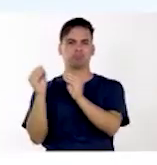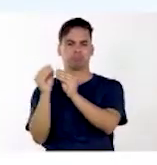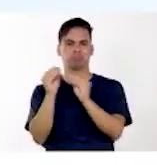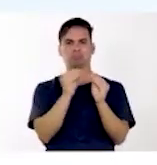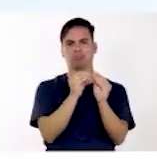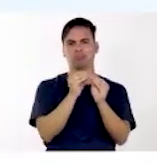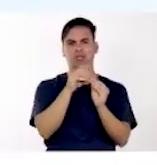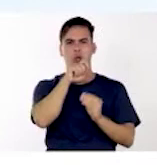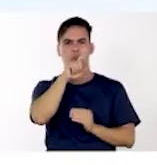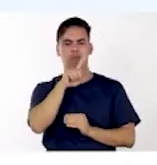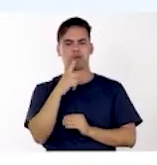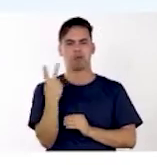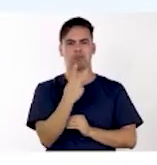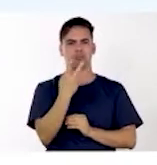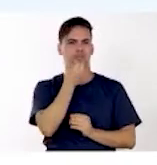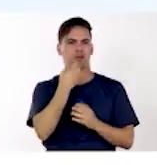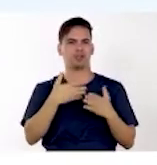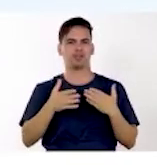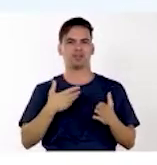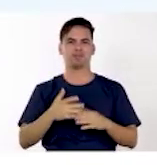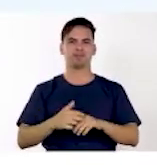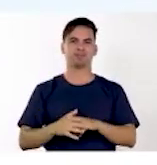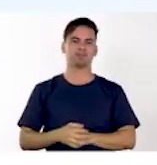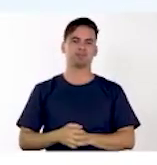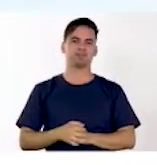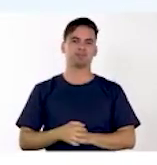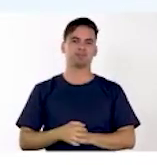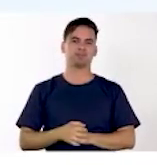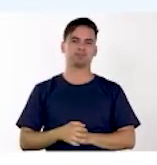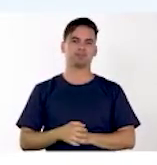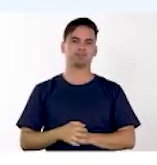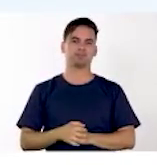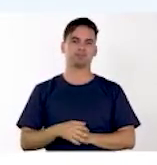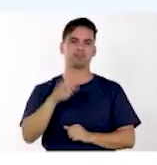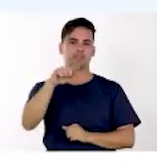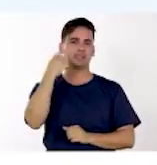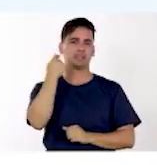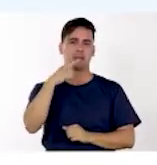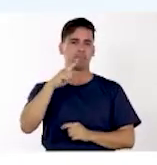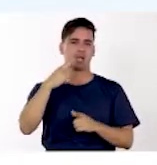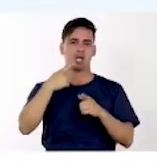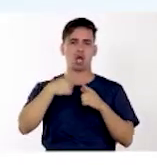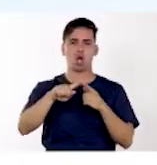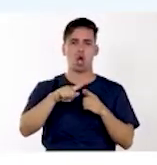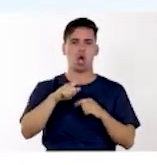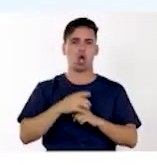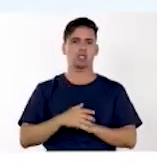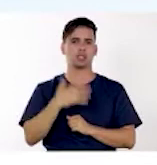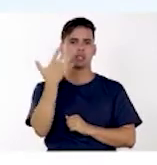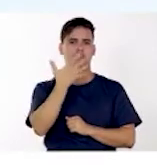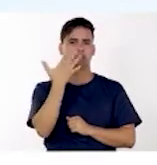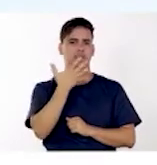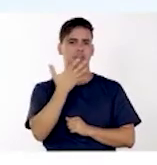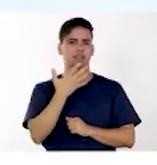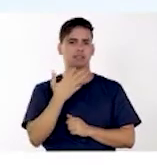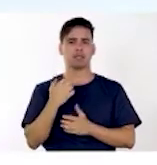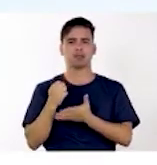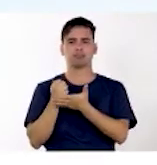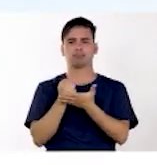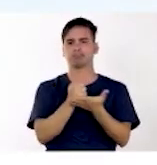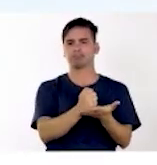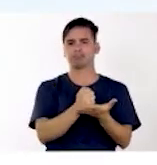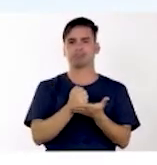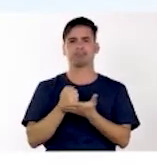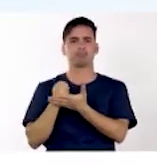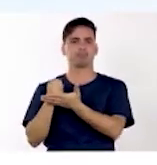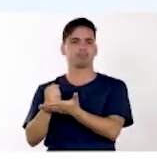significado. Una criada que es la criada de la casa, que no dice mucho. Y un hombre